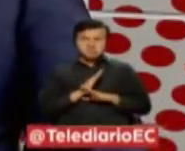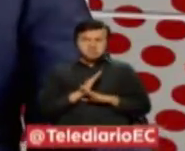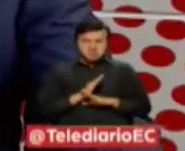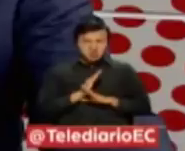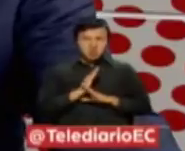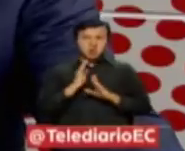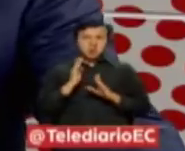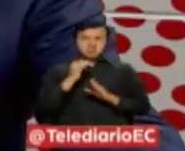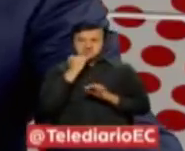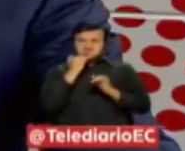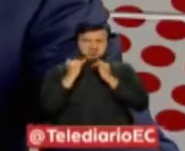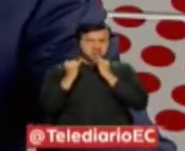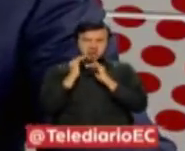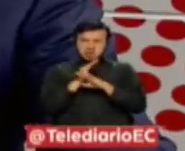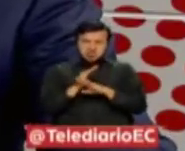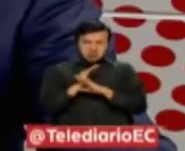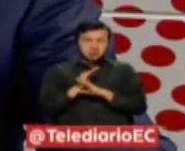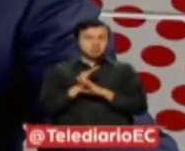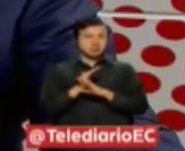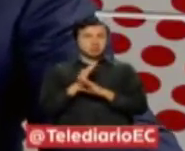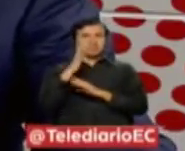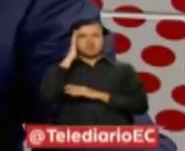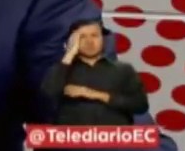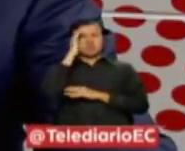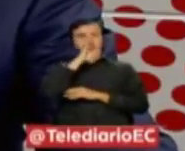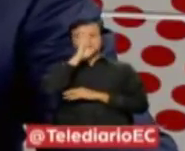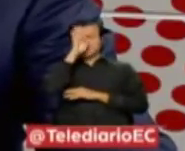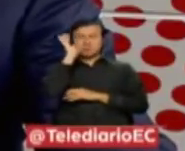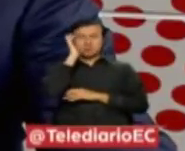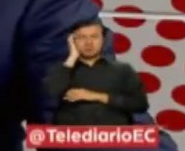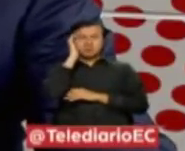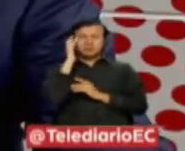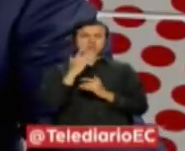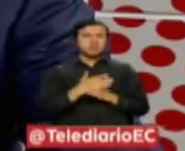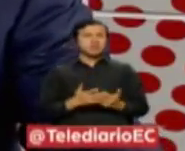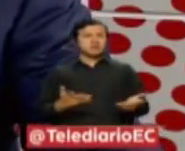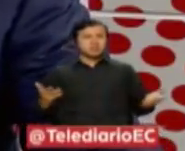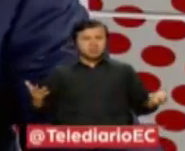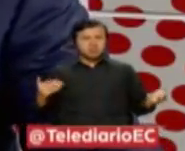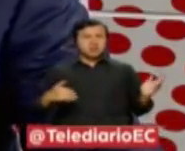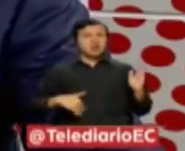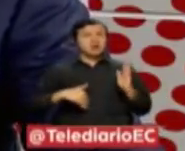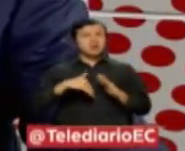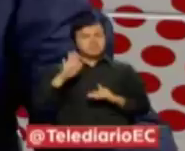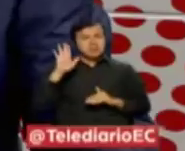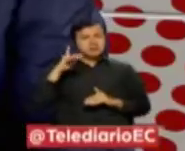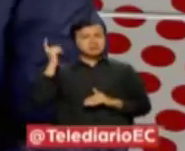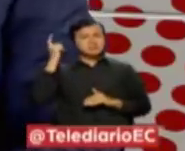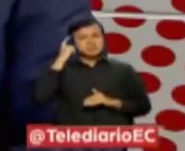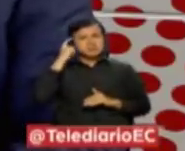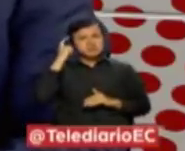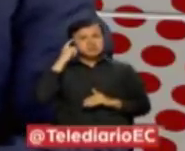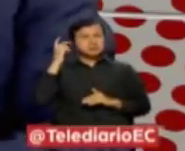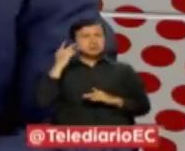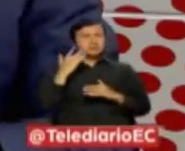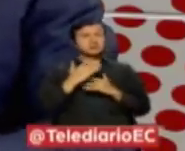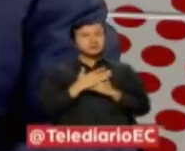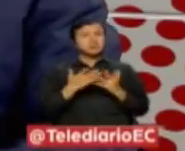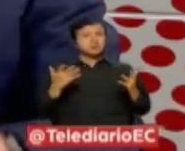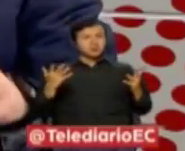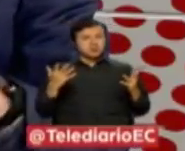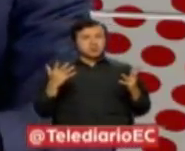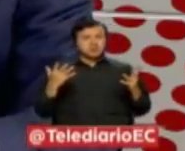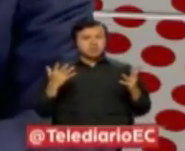éxito. Si eso es preocupante siempre, en cualquier condición, lo es más todavía pensando que puede haber